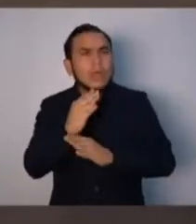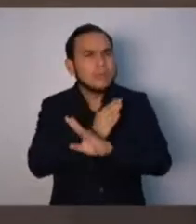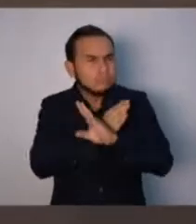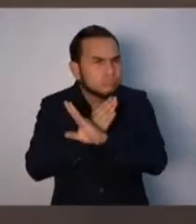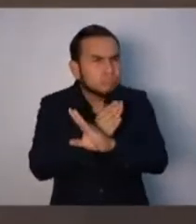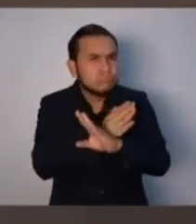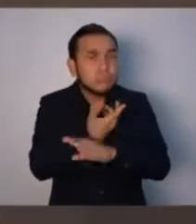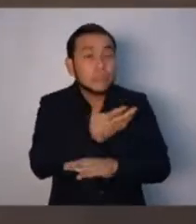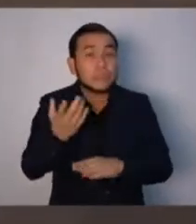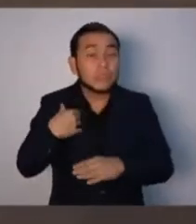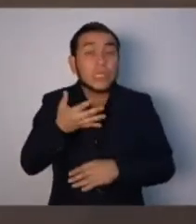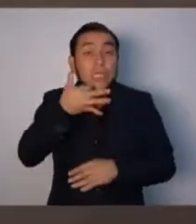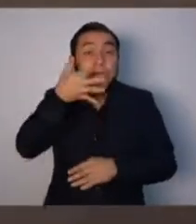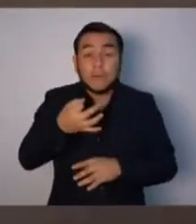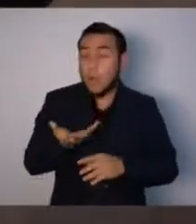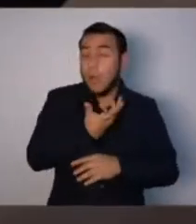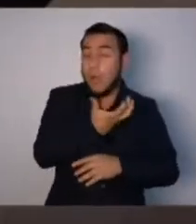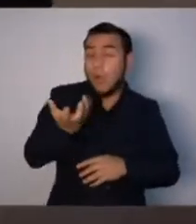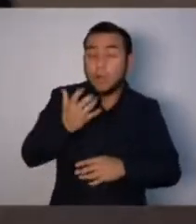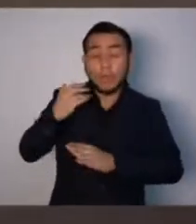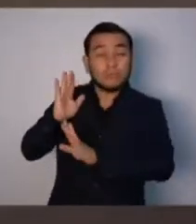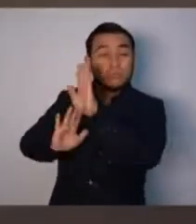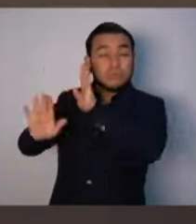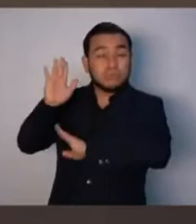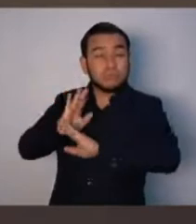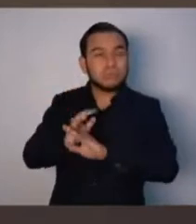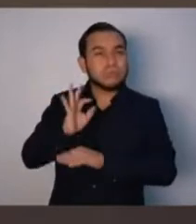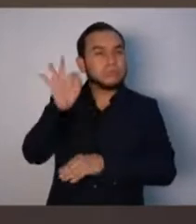les iban a conseguir las reivindicaciones históricas que todo fundamento